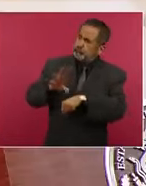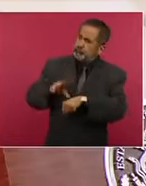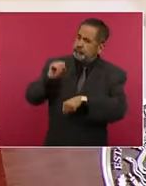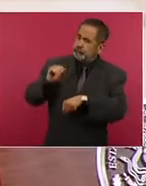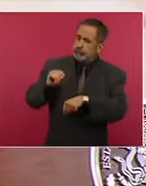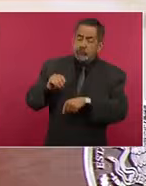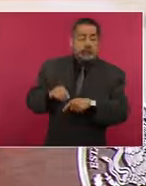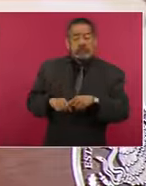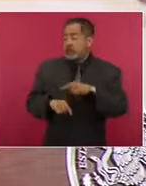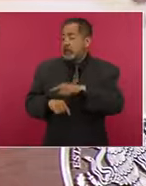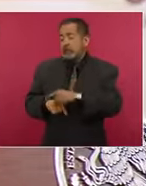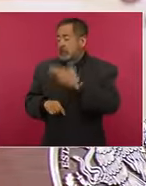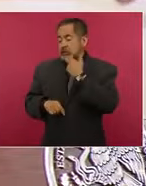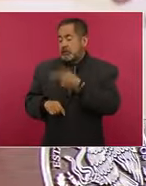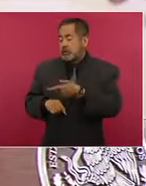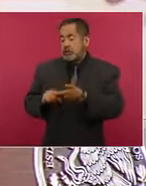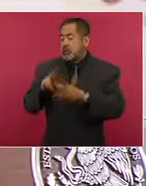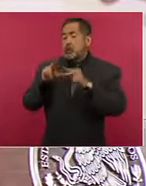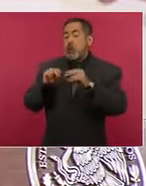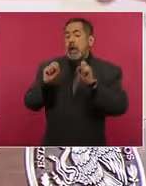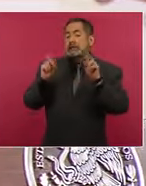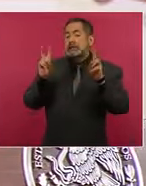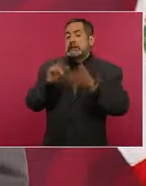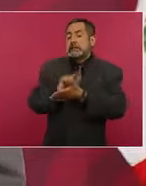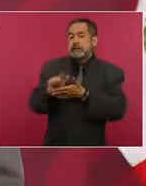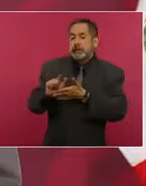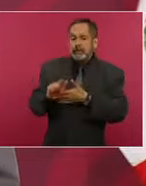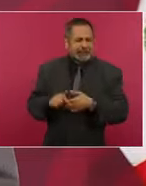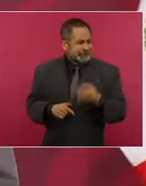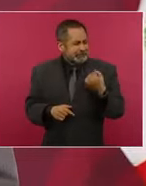¿Dónde está el fundamento técnico, científico?